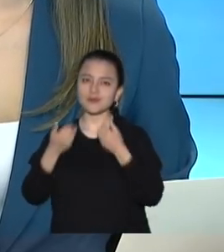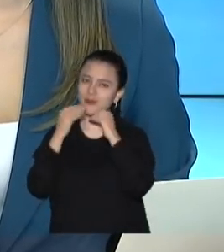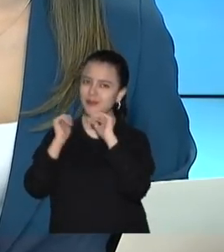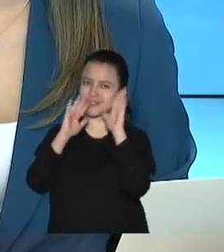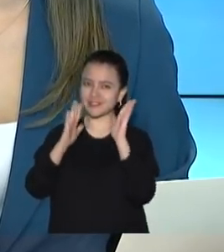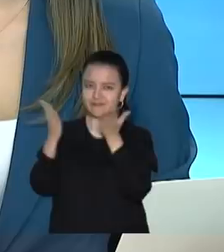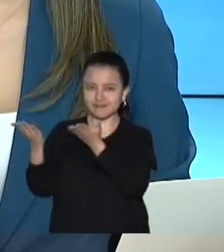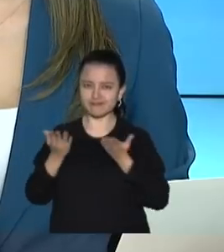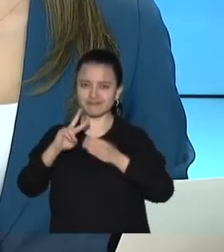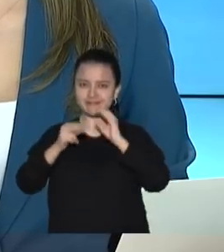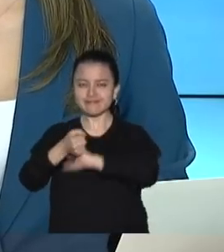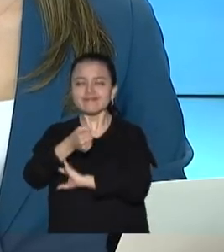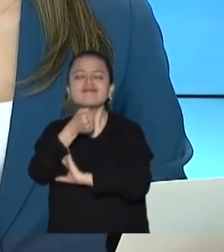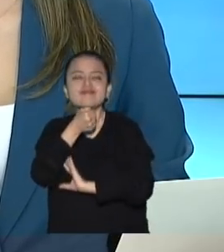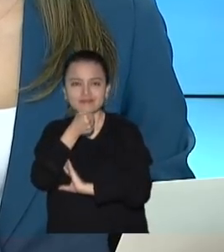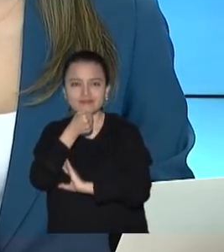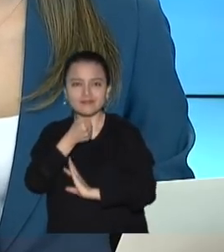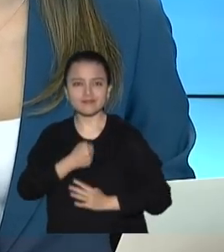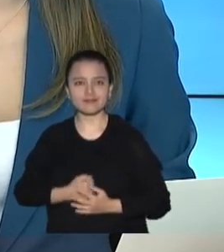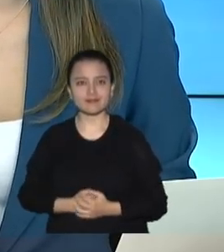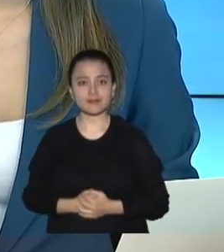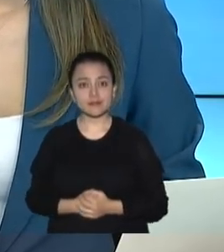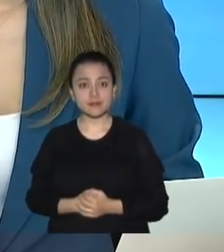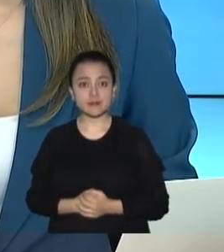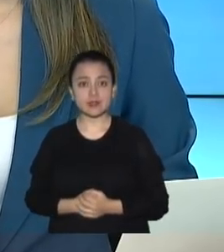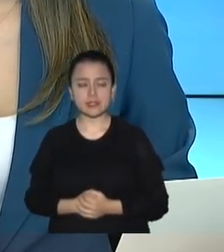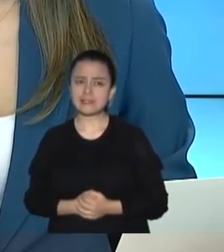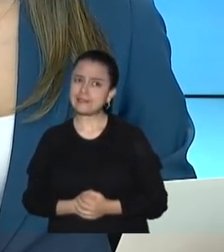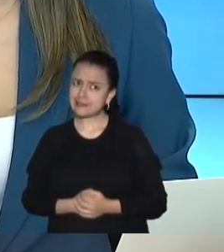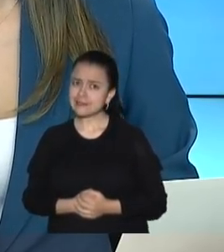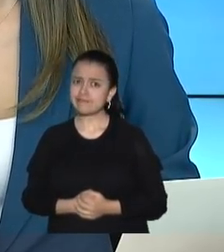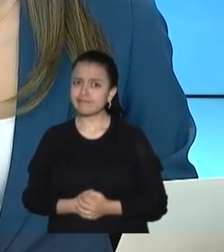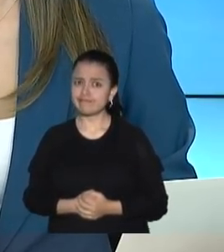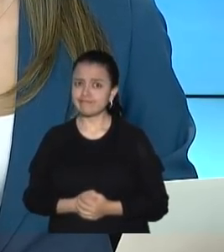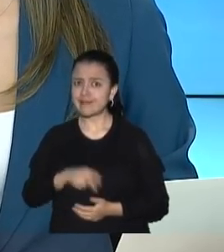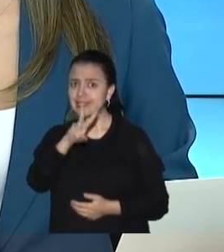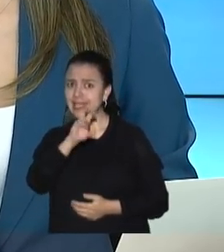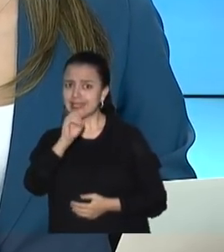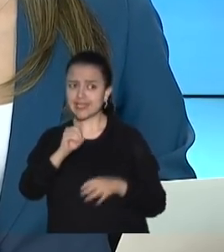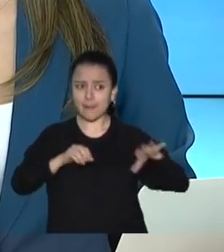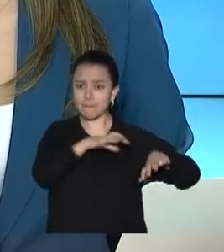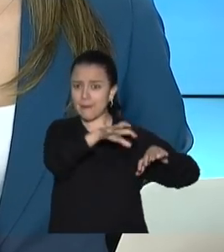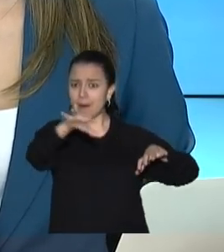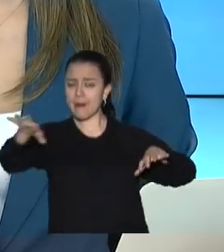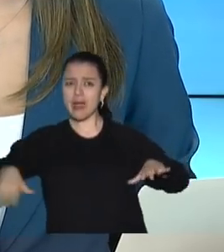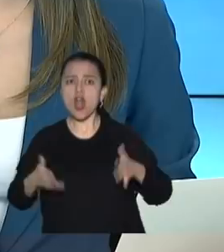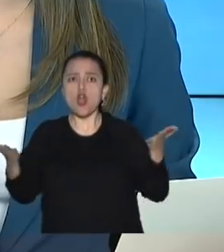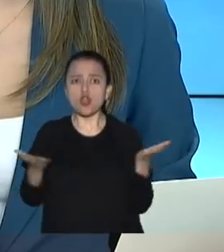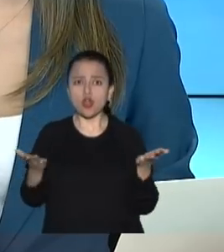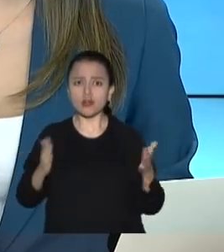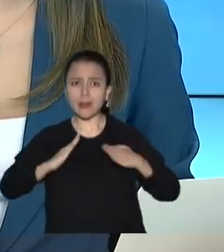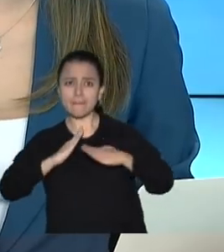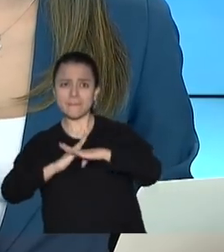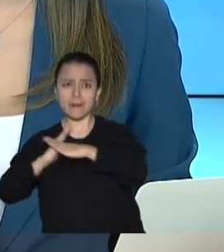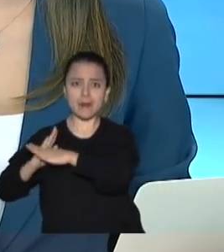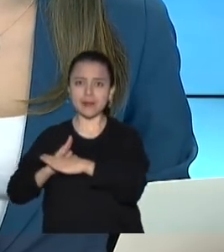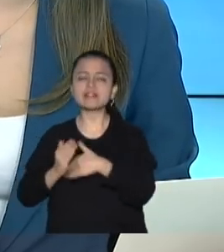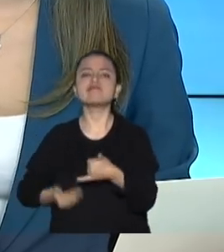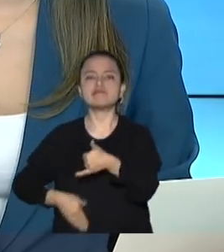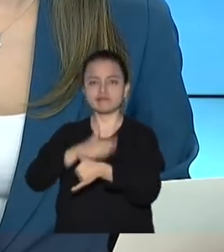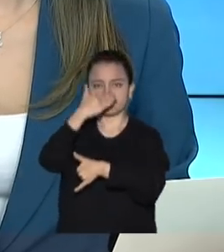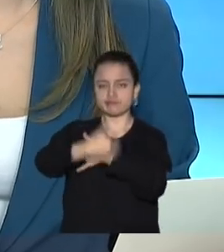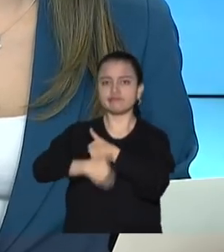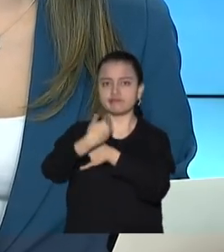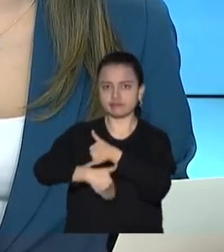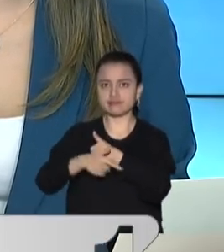Muy buenos días, bienvenidos a Noticentro 1 CMI. Más de 70 bloqueos tienen casi paralizado el Pacífico